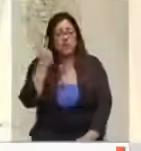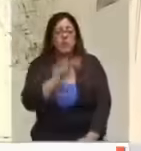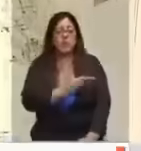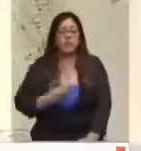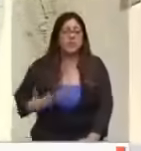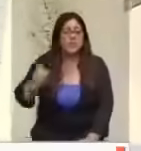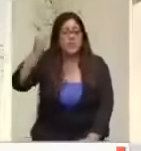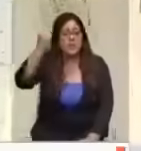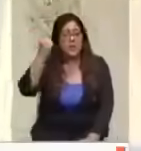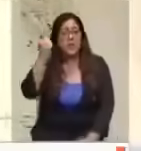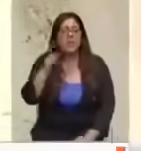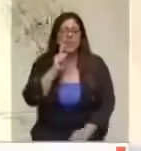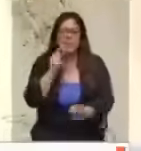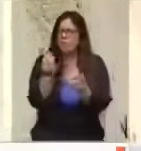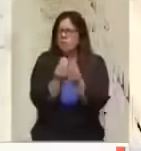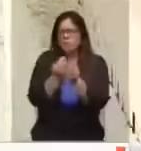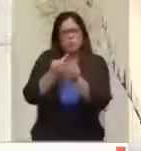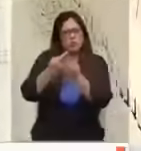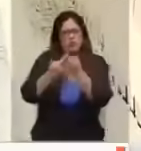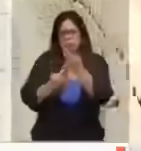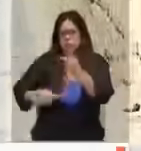Piñera tenía hartas anécdotas. Mira,